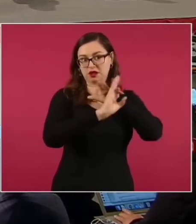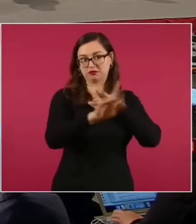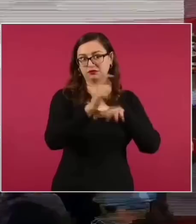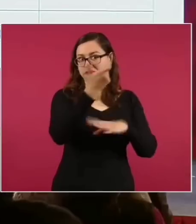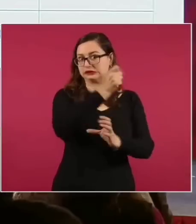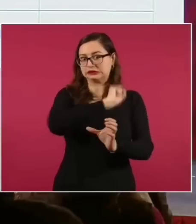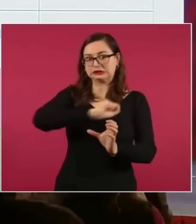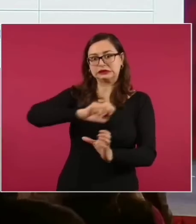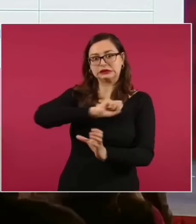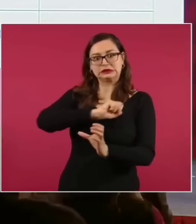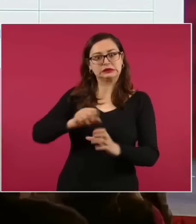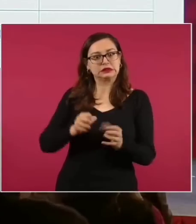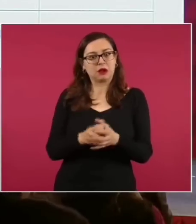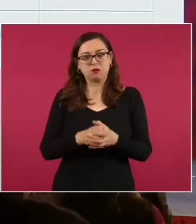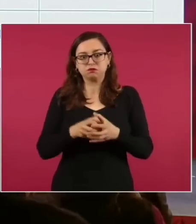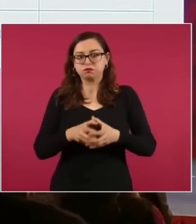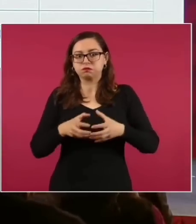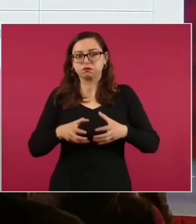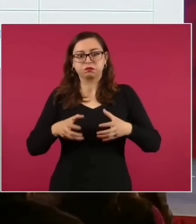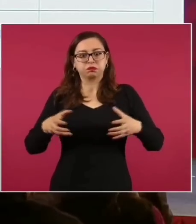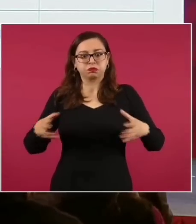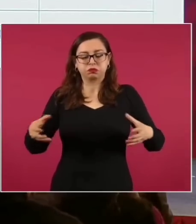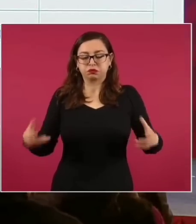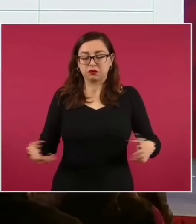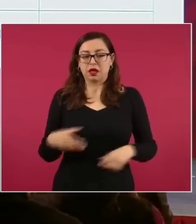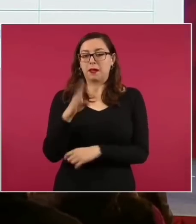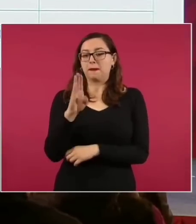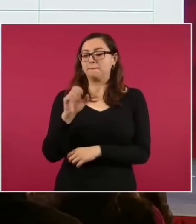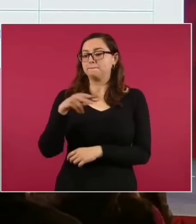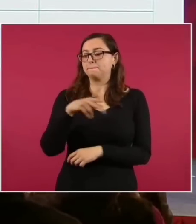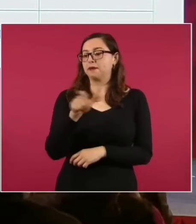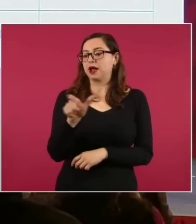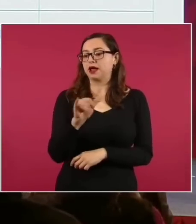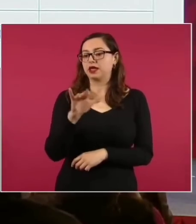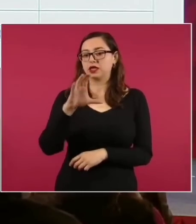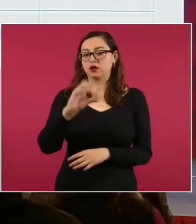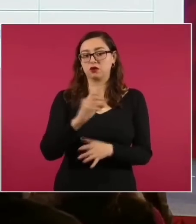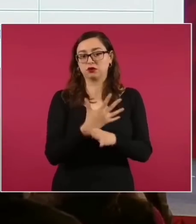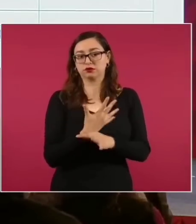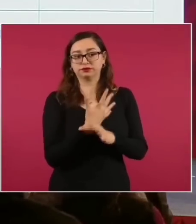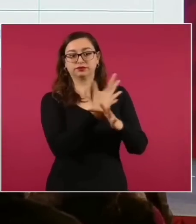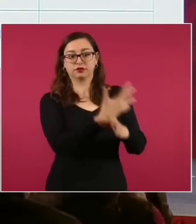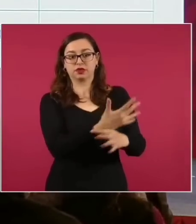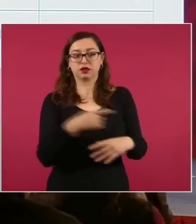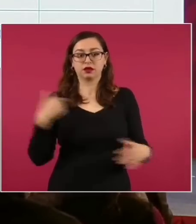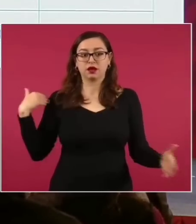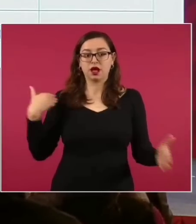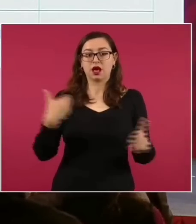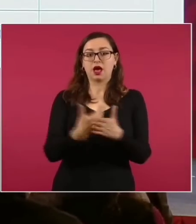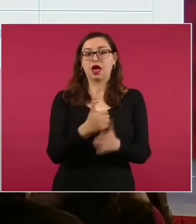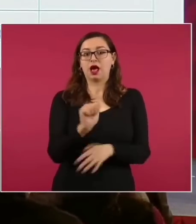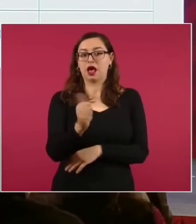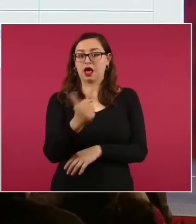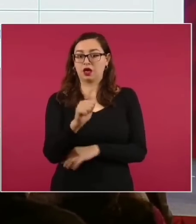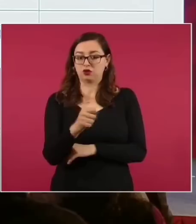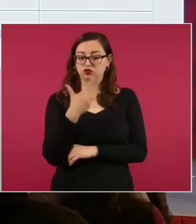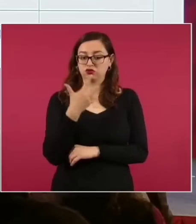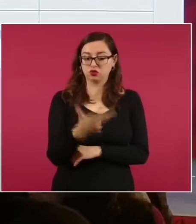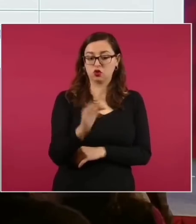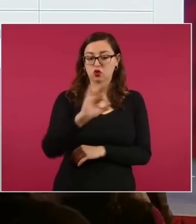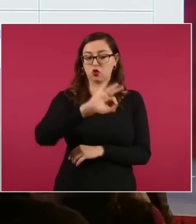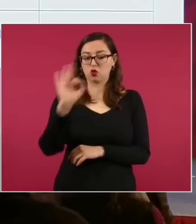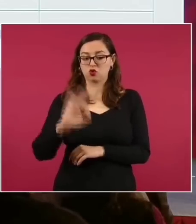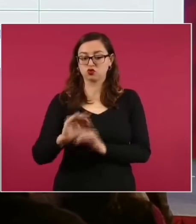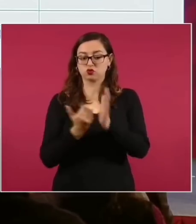nunca con cifras del banco de México durante el mes de agosto hubo un incremento del 8% con respecto al mismo mes